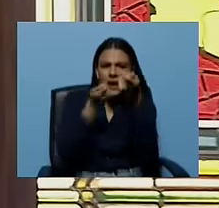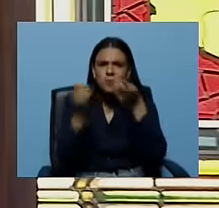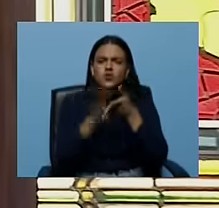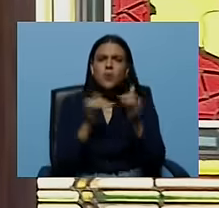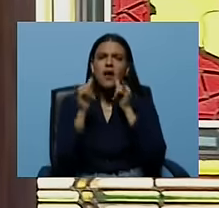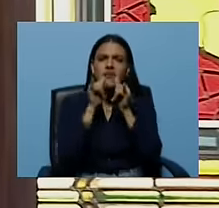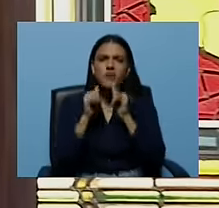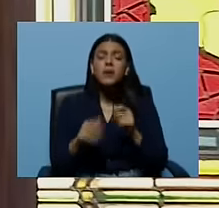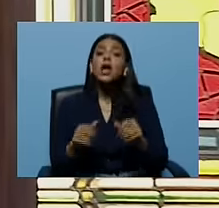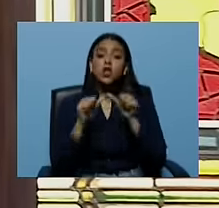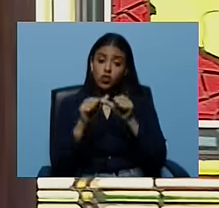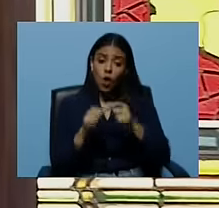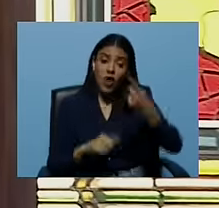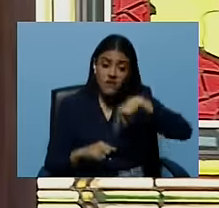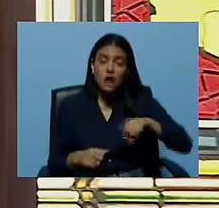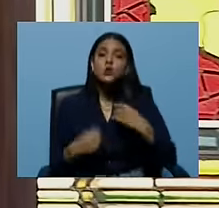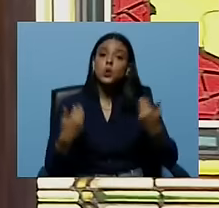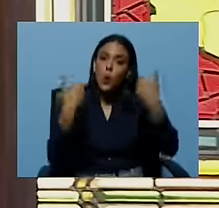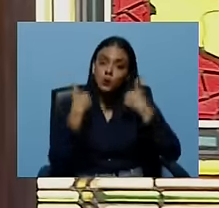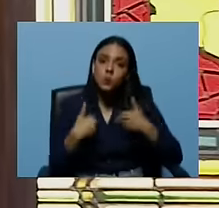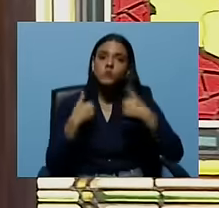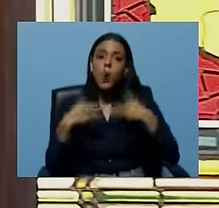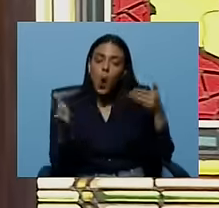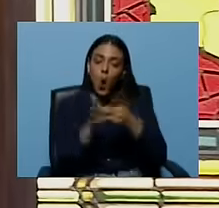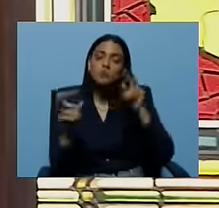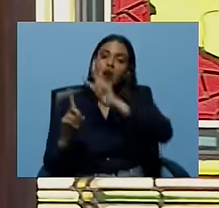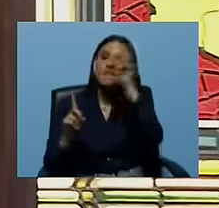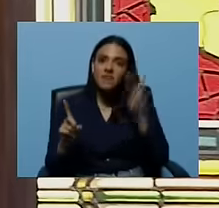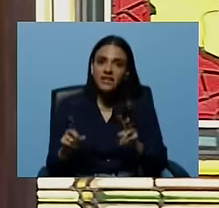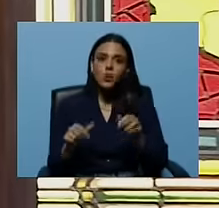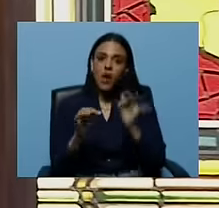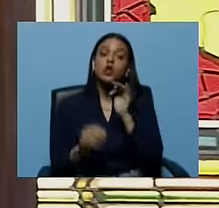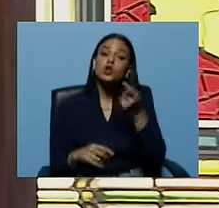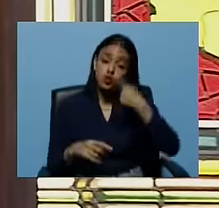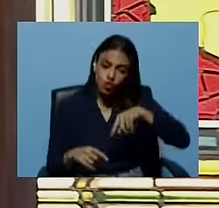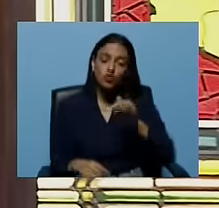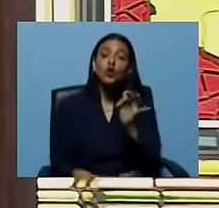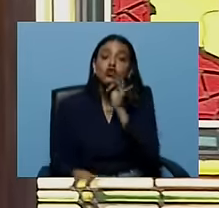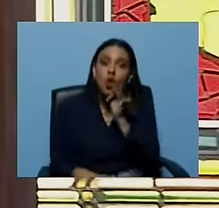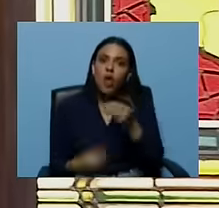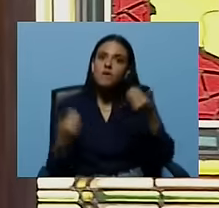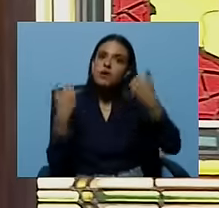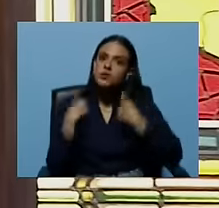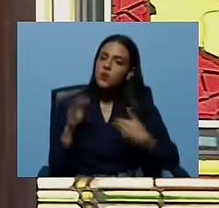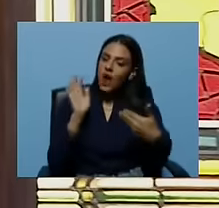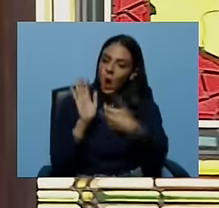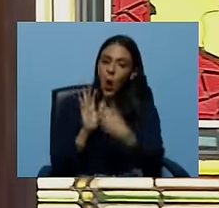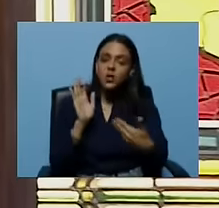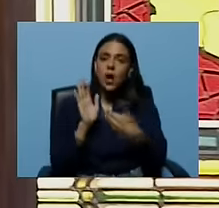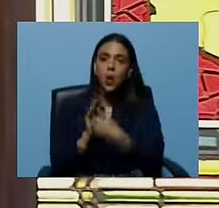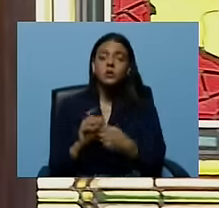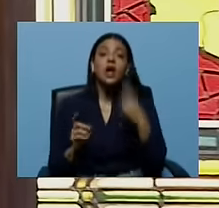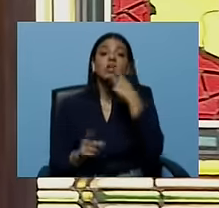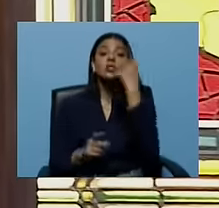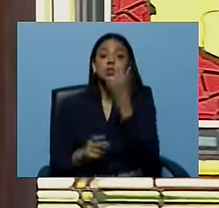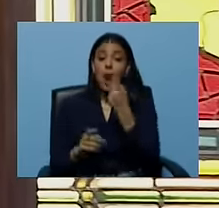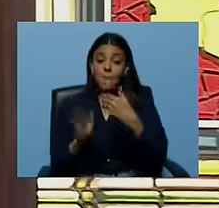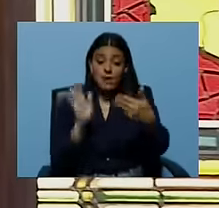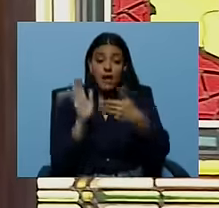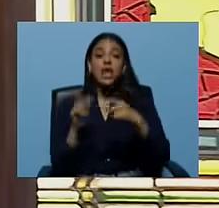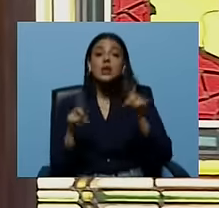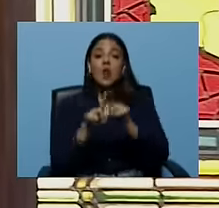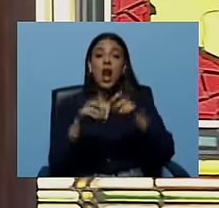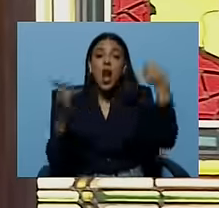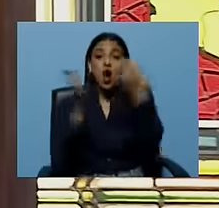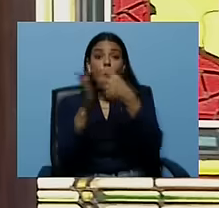aún a esta hora se intenta contra nuestro país. Es un golpe contra el Estado. No solo es un golpe de Estado, es un golpe contra todo el